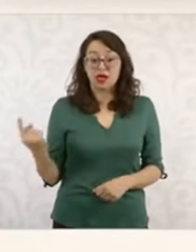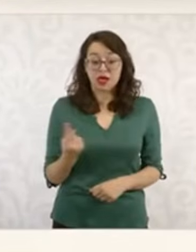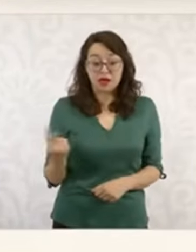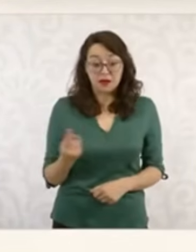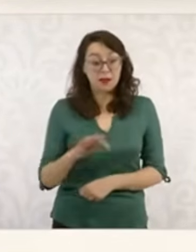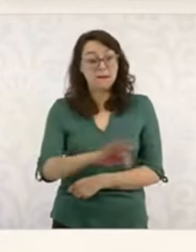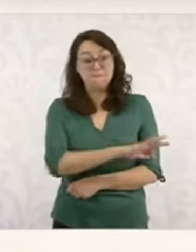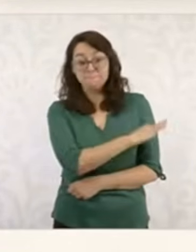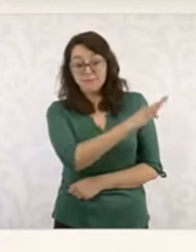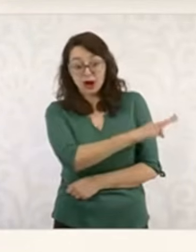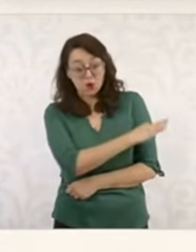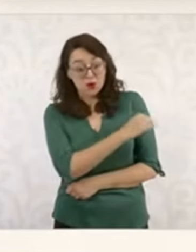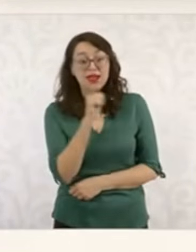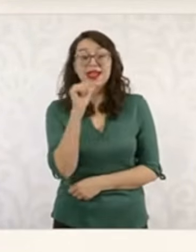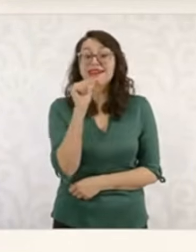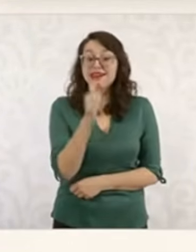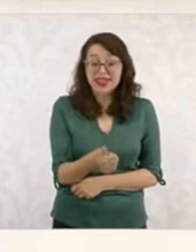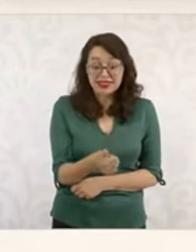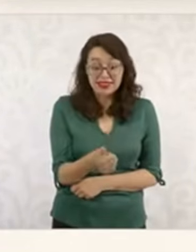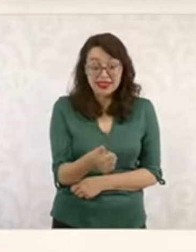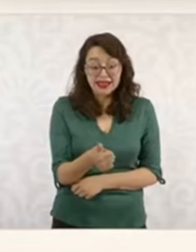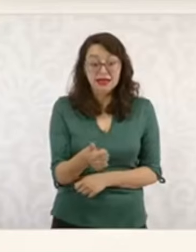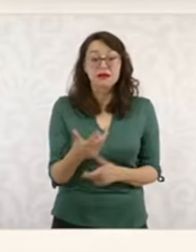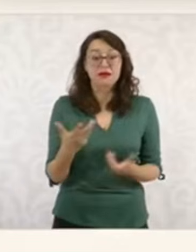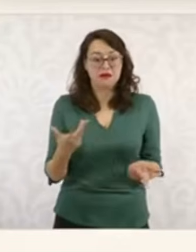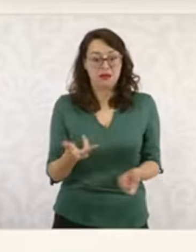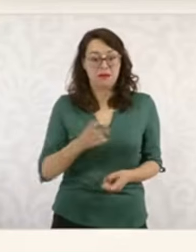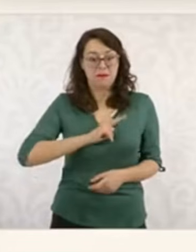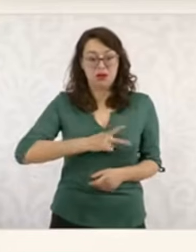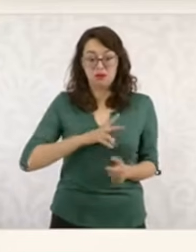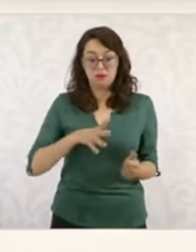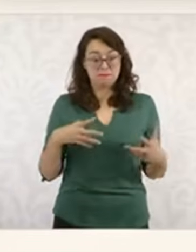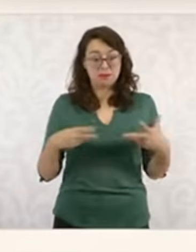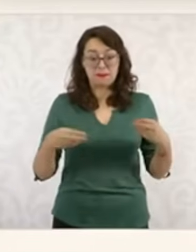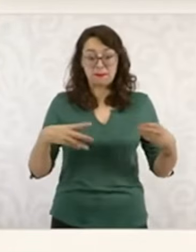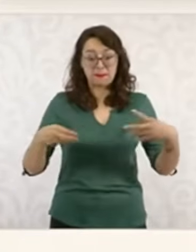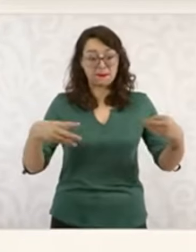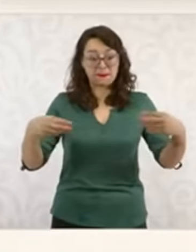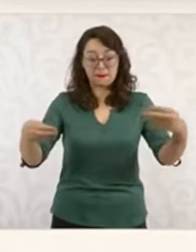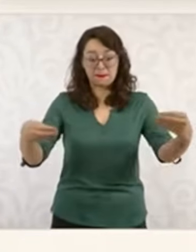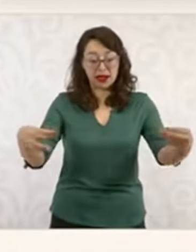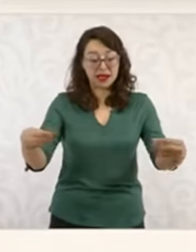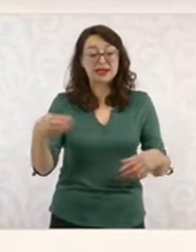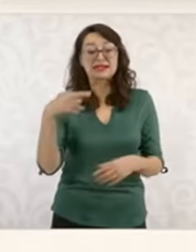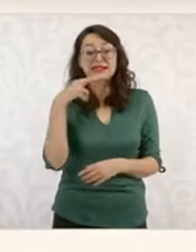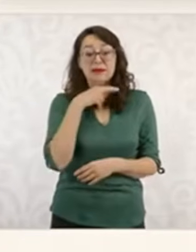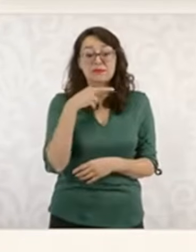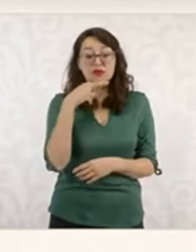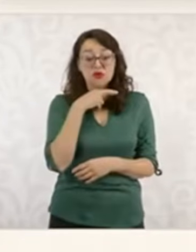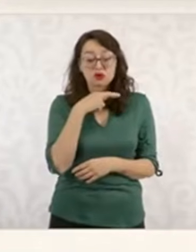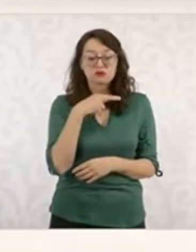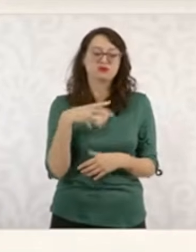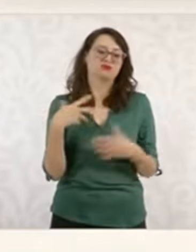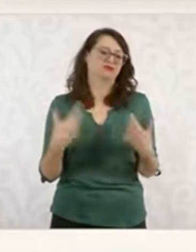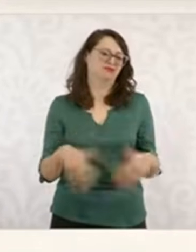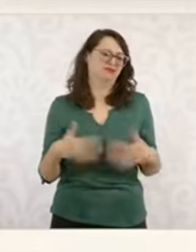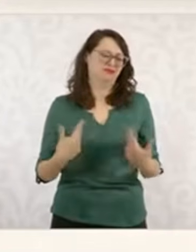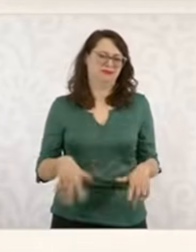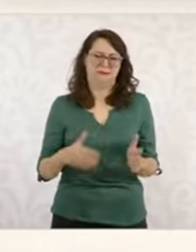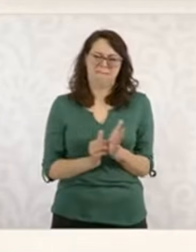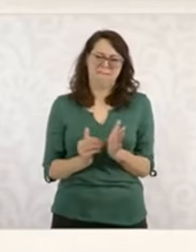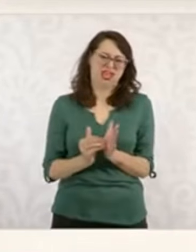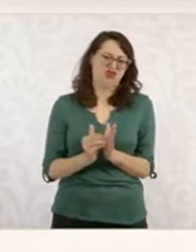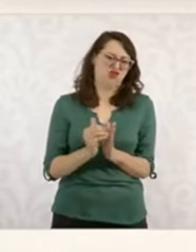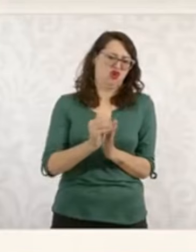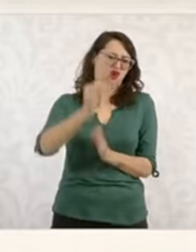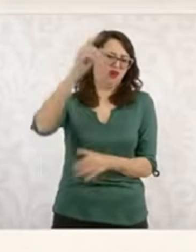de la vacunación y siendo este un virus tan altamente contagioso, tendríamos millones de